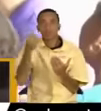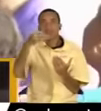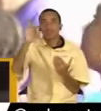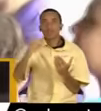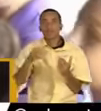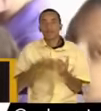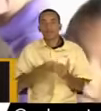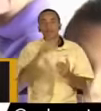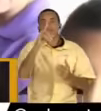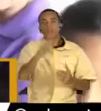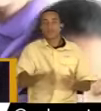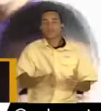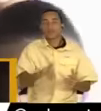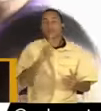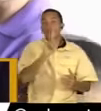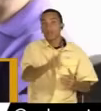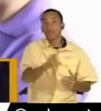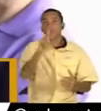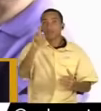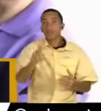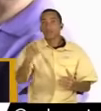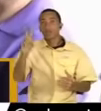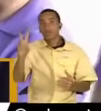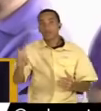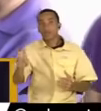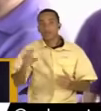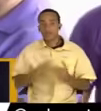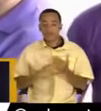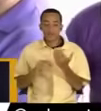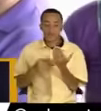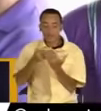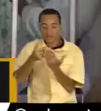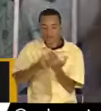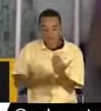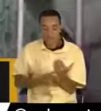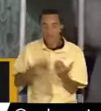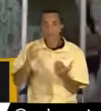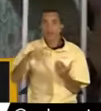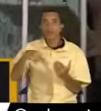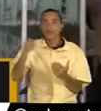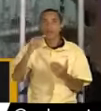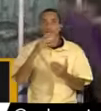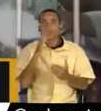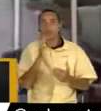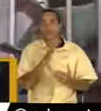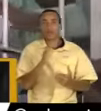18.167 las que han sido avaladas y le han desconocido, no le han aprobado exactamente